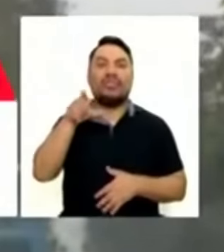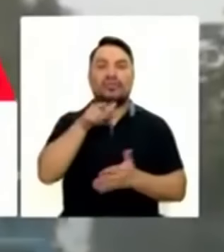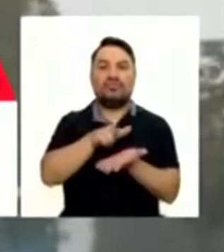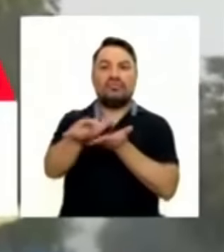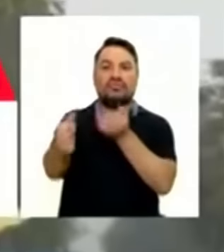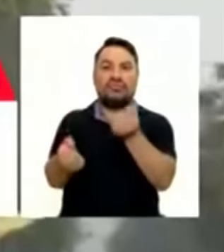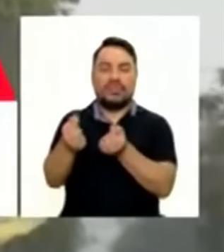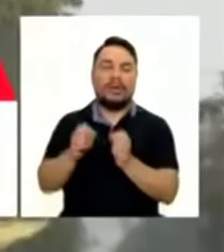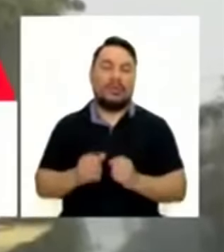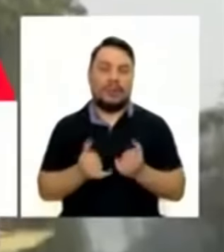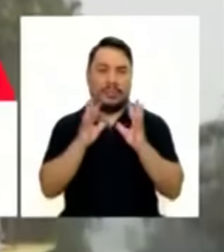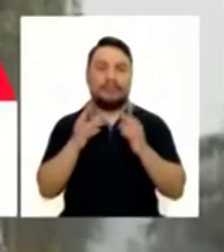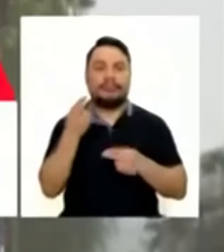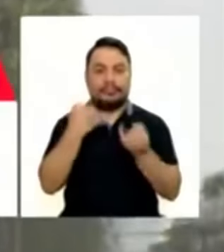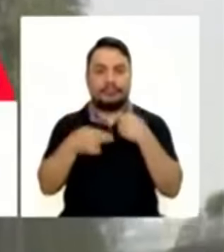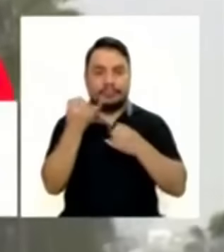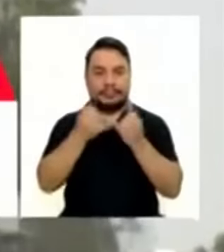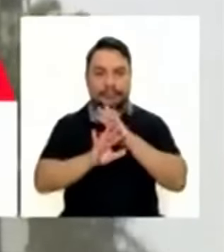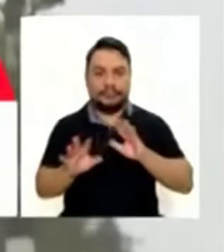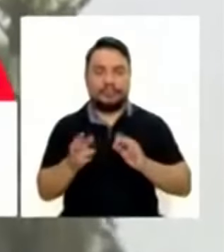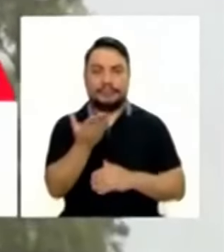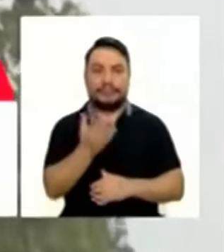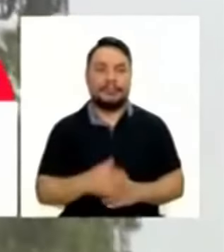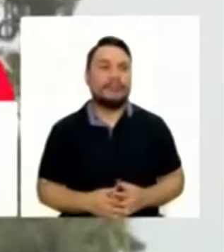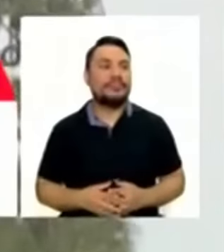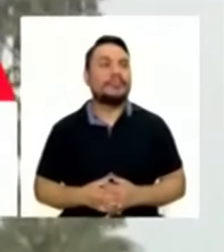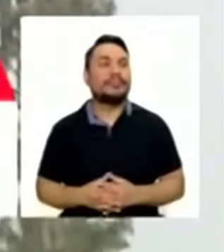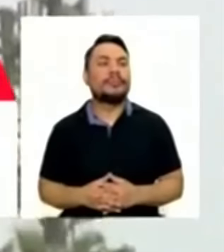con estas imágenes nosotros retornamos a estudios.